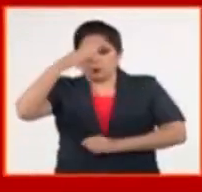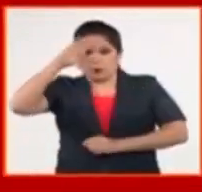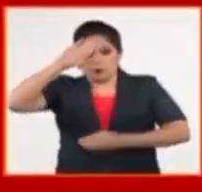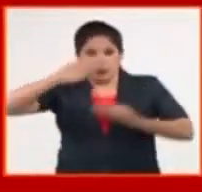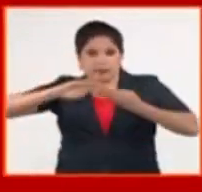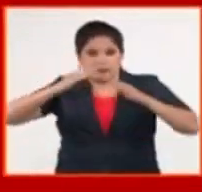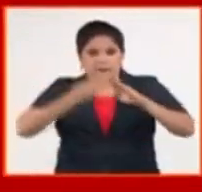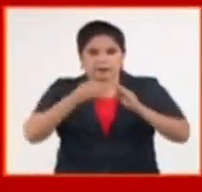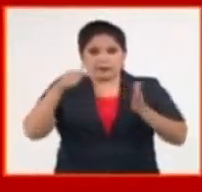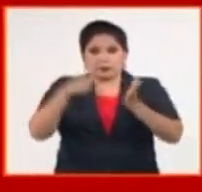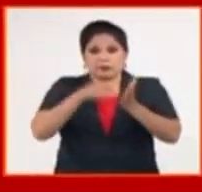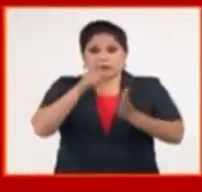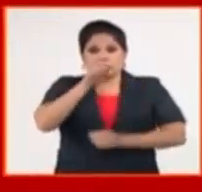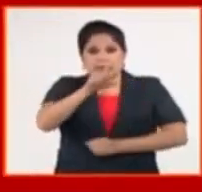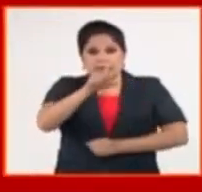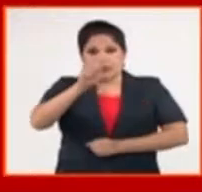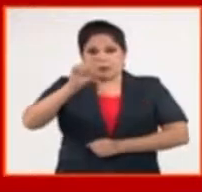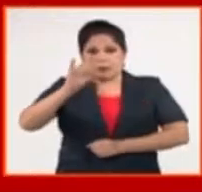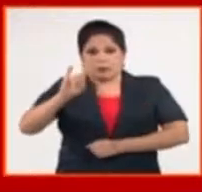www.cubadebate.co.